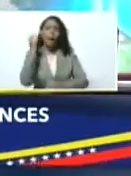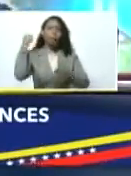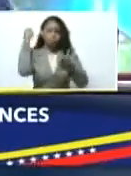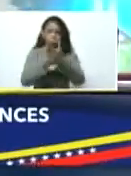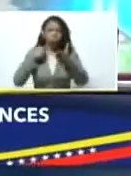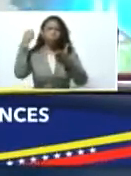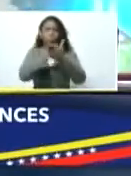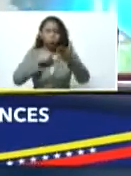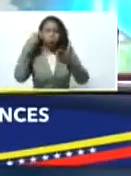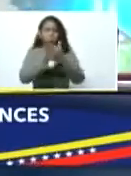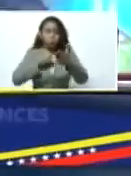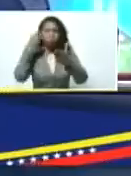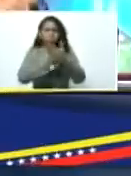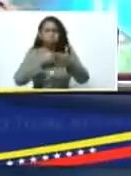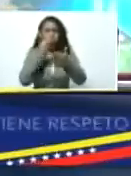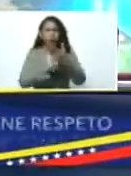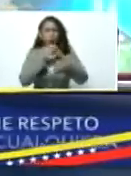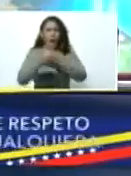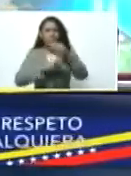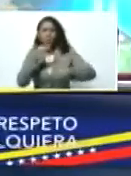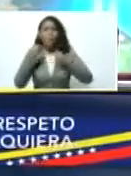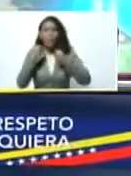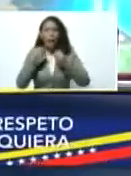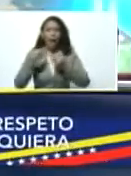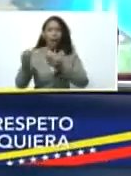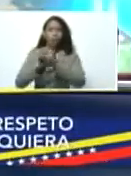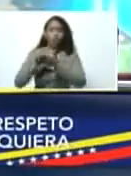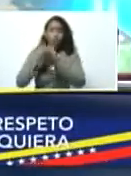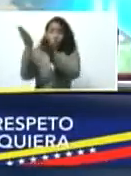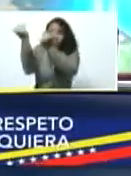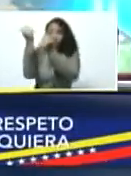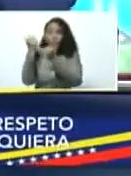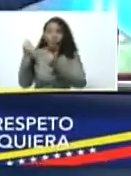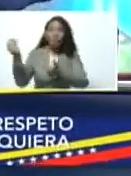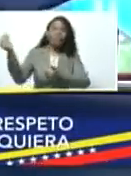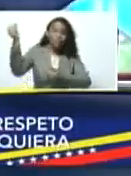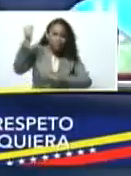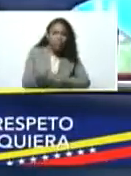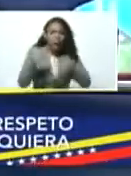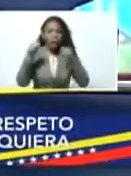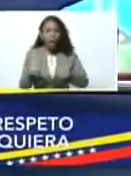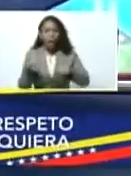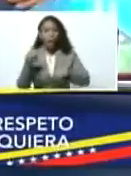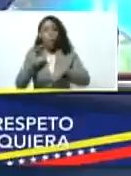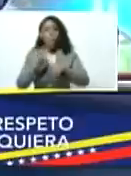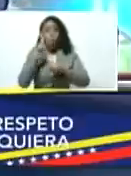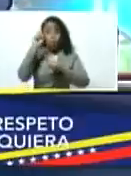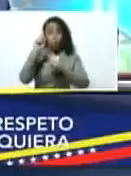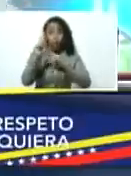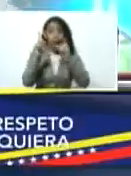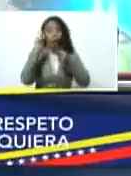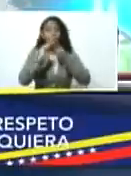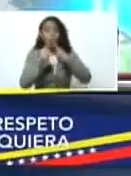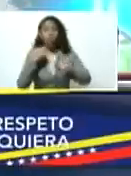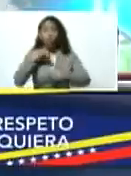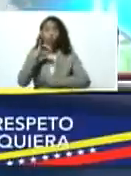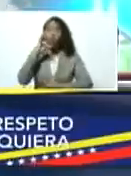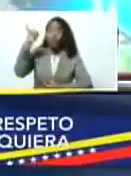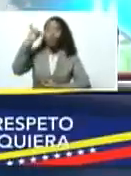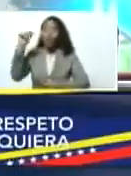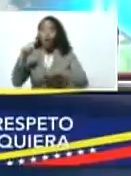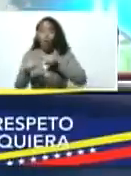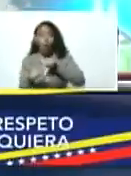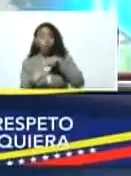luchando, bregando para recuperarlo. Pero por un lado bregamos, protestamos y luchamos, pero por